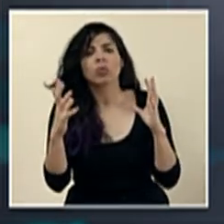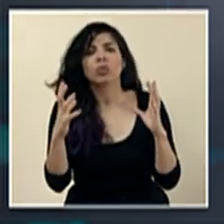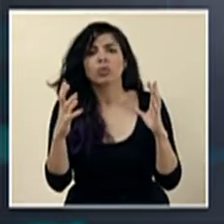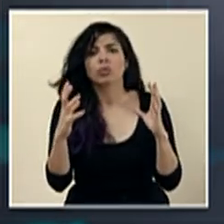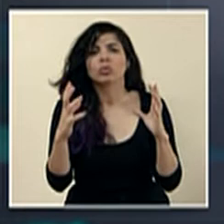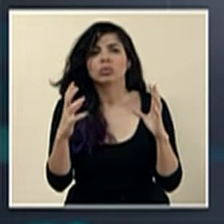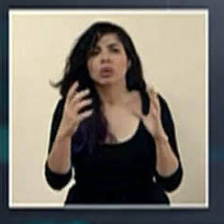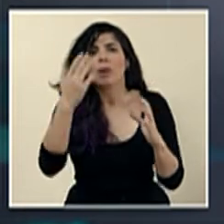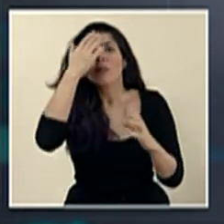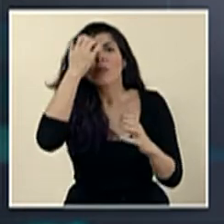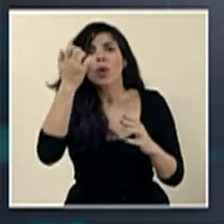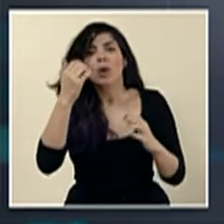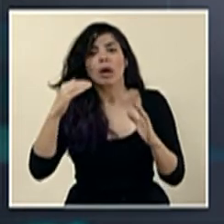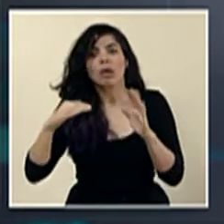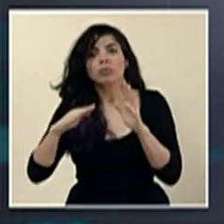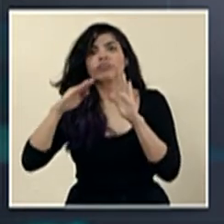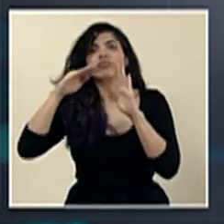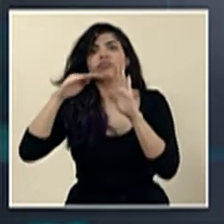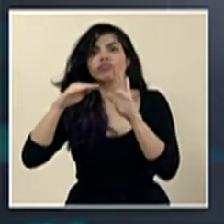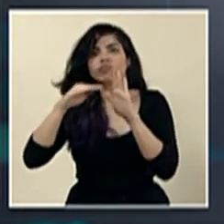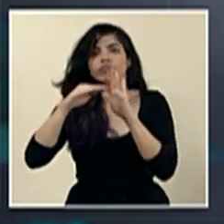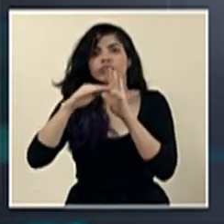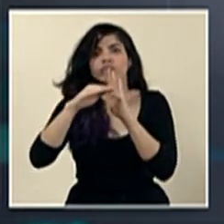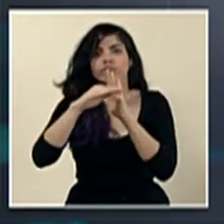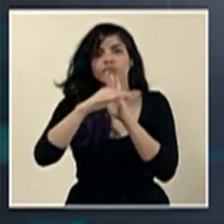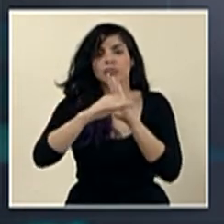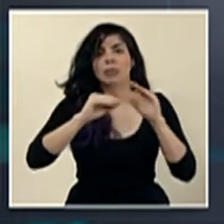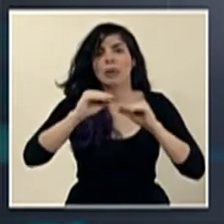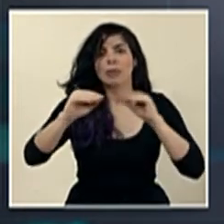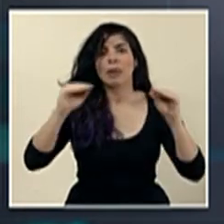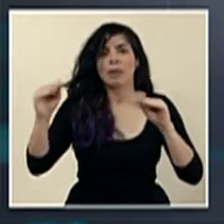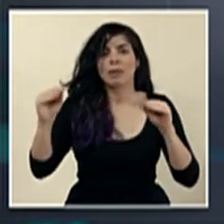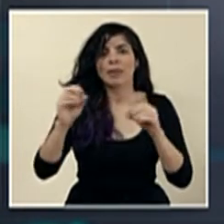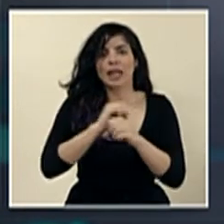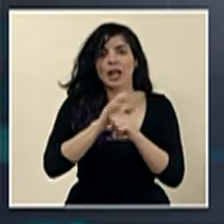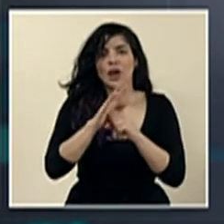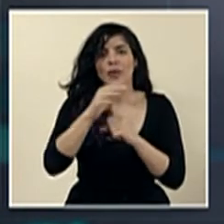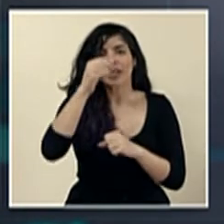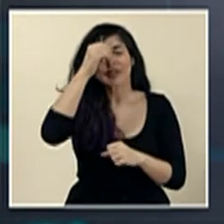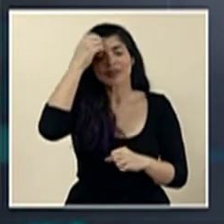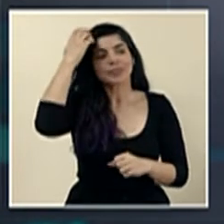de haber aplanado la curva de contagios del COVID.